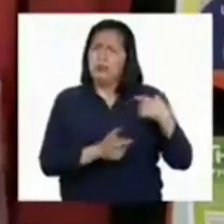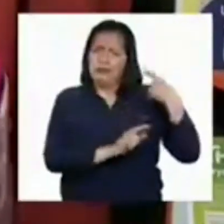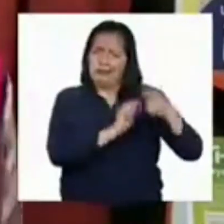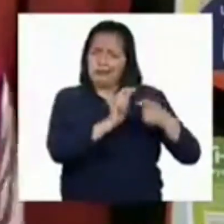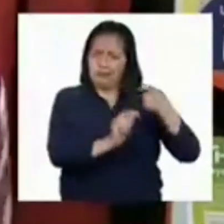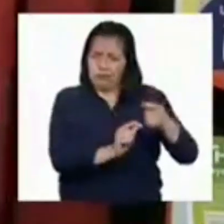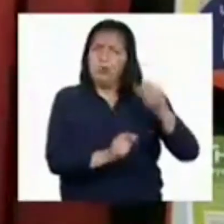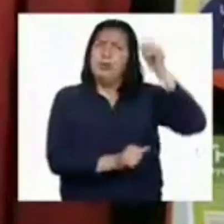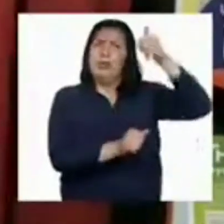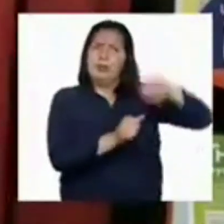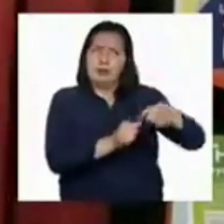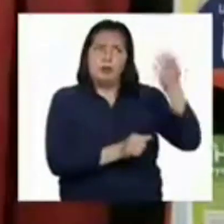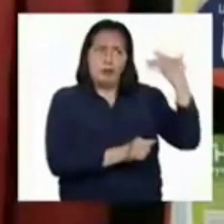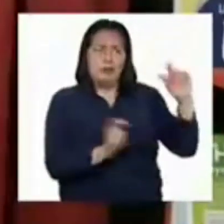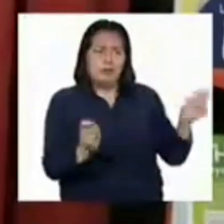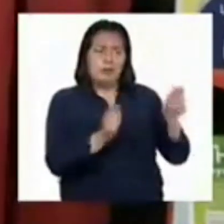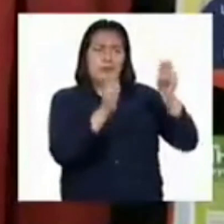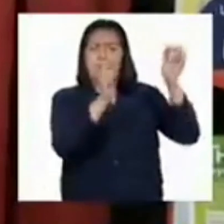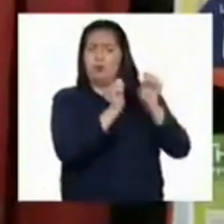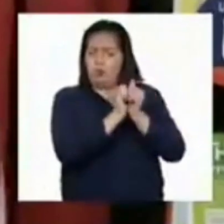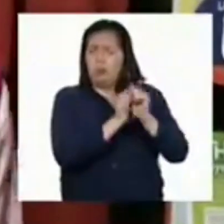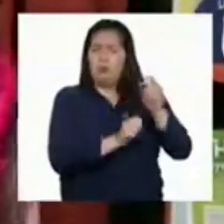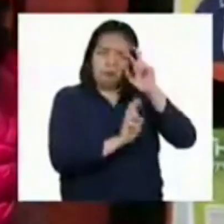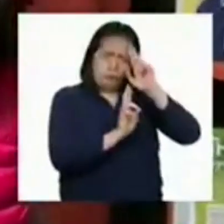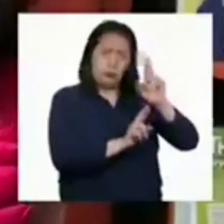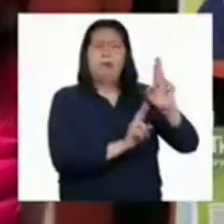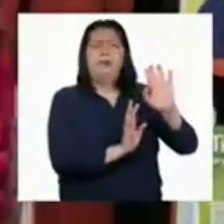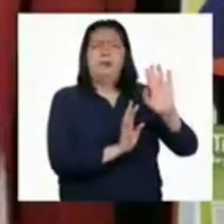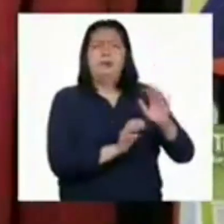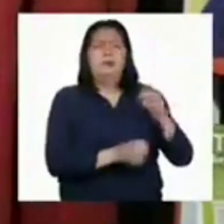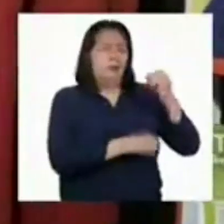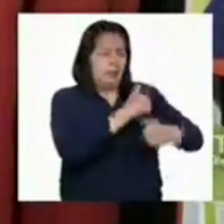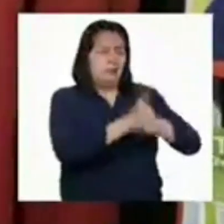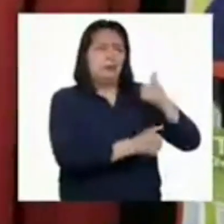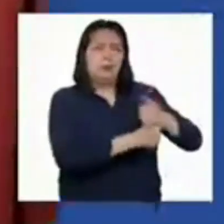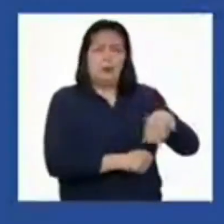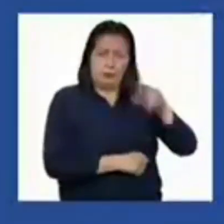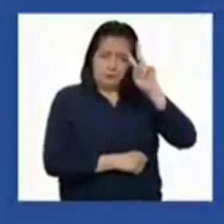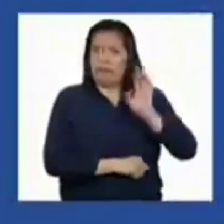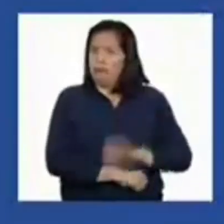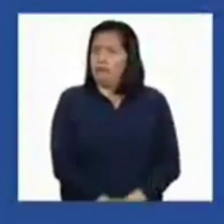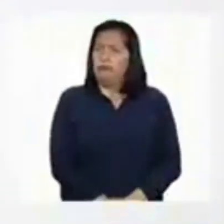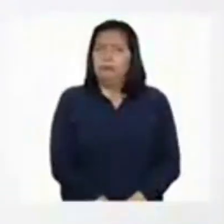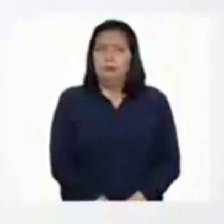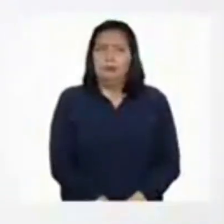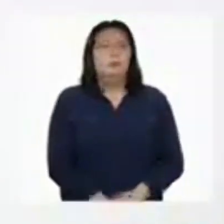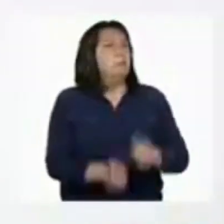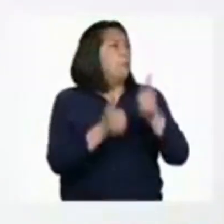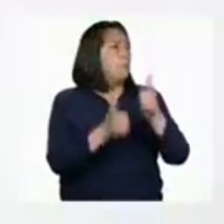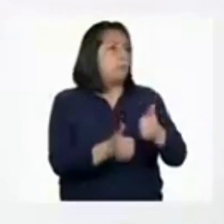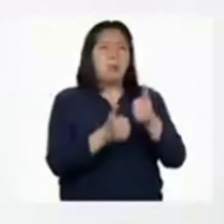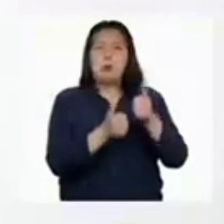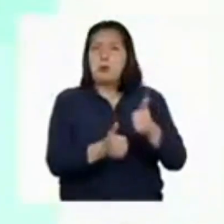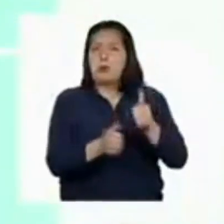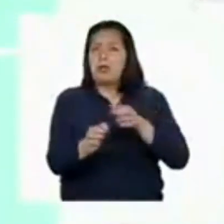tradición. Nos recuerda que celebramos todos juntos con respeto a un aniversario más de nuestro país. Muy